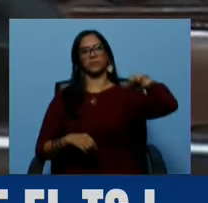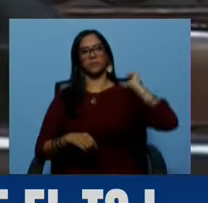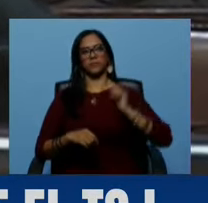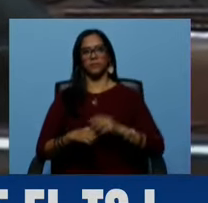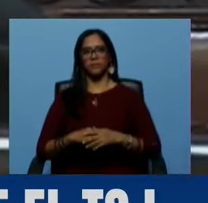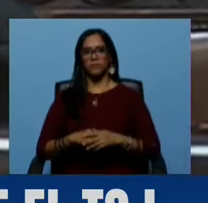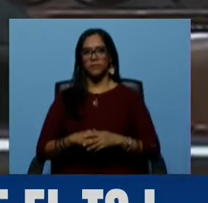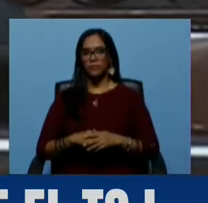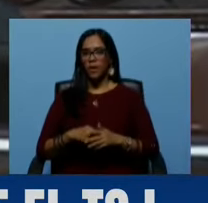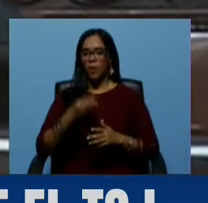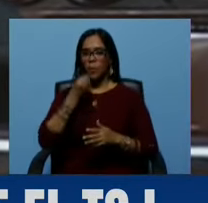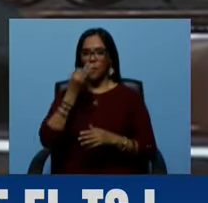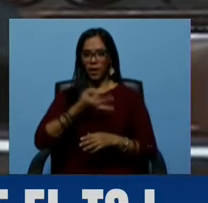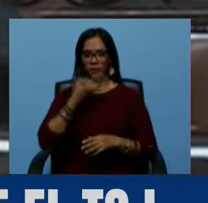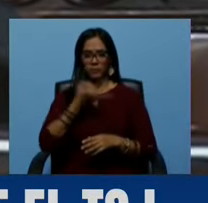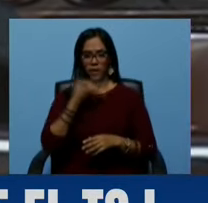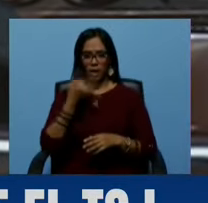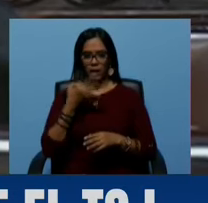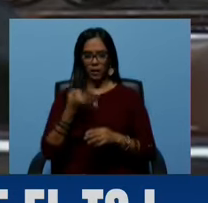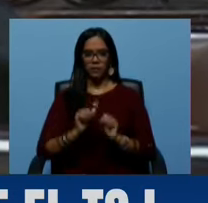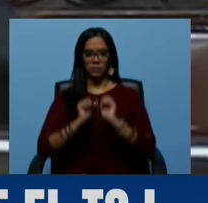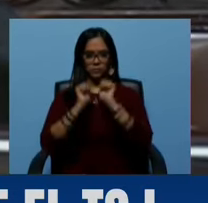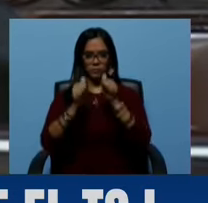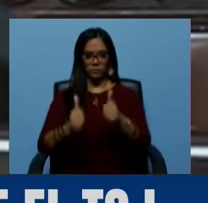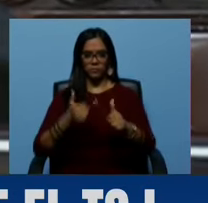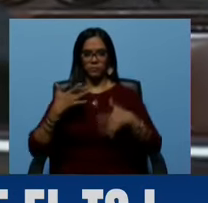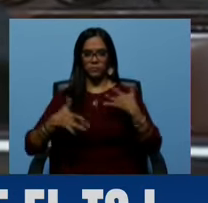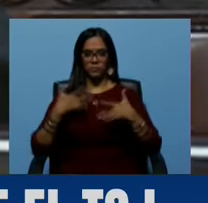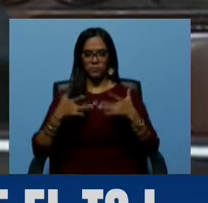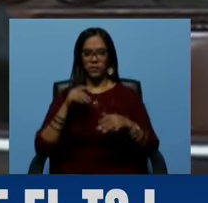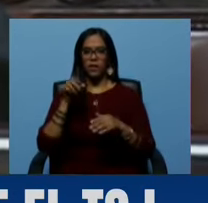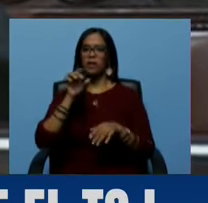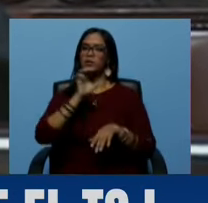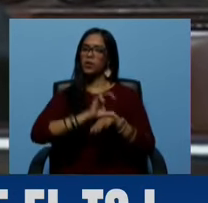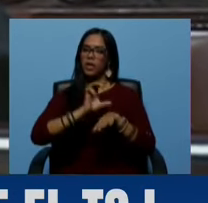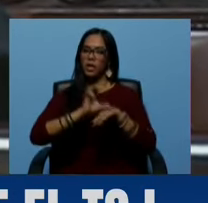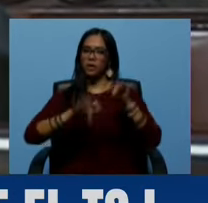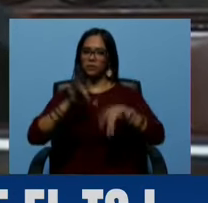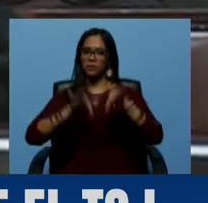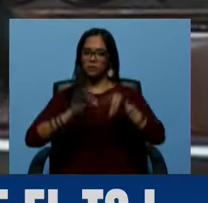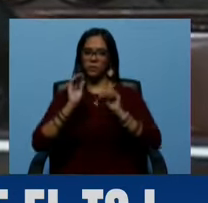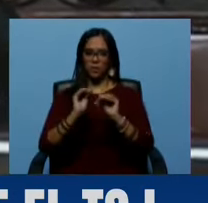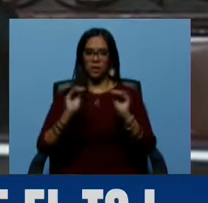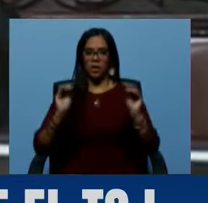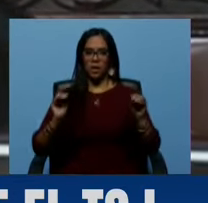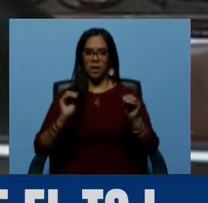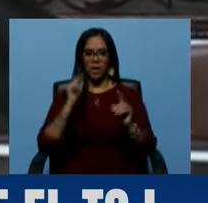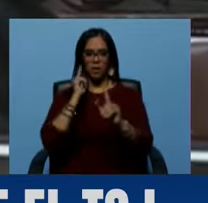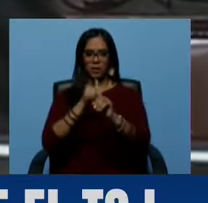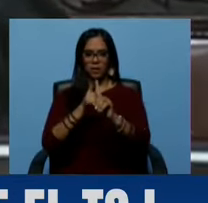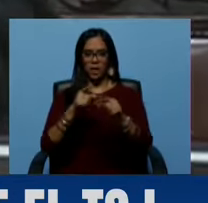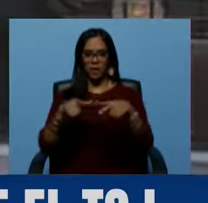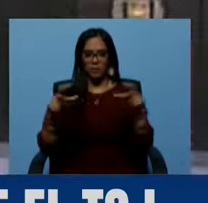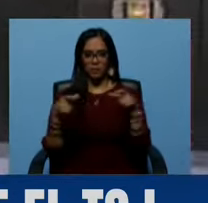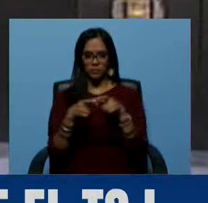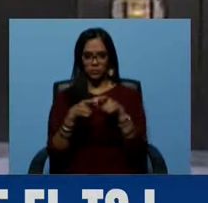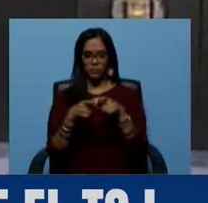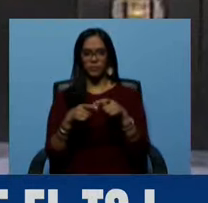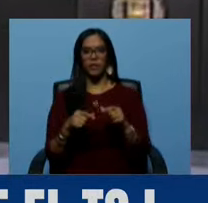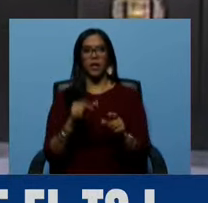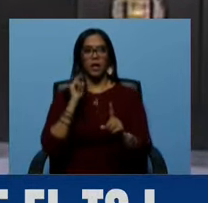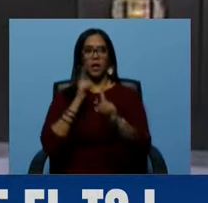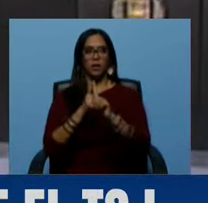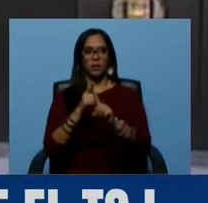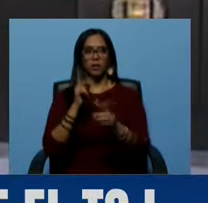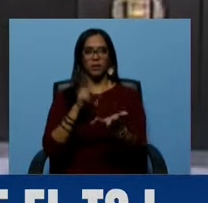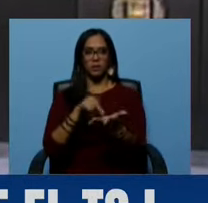Buenas tardes. Se declara abierto el acto. Ciudadana secretaria, sírvase anunciar el objeto del presente acto. El objeto del presente